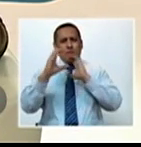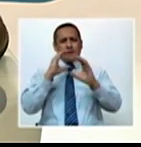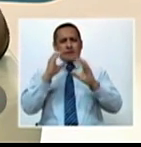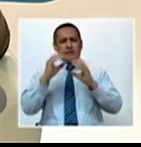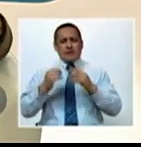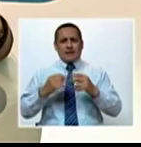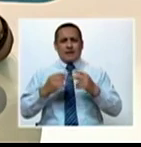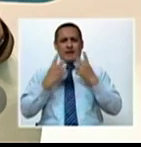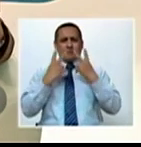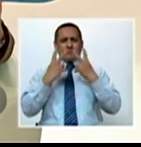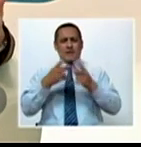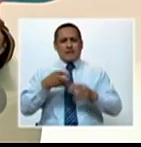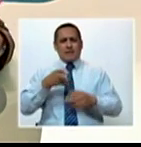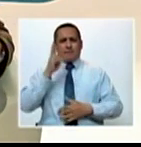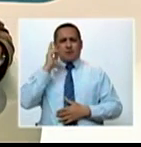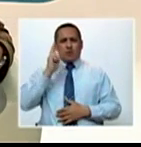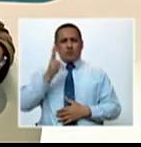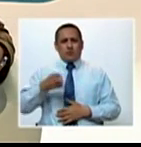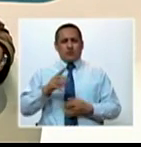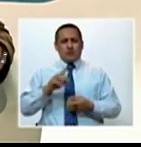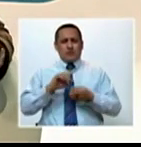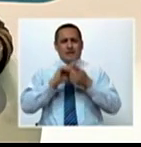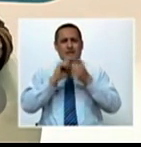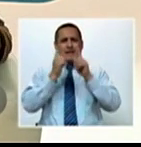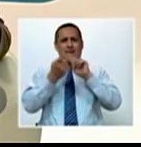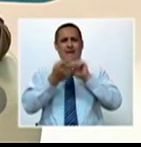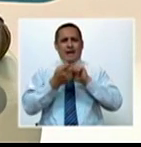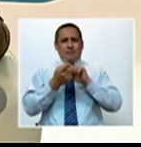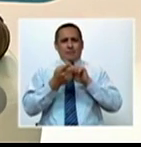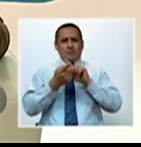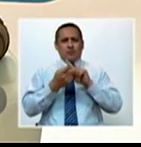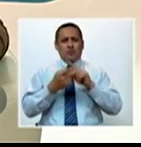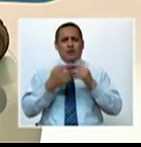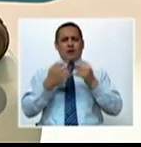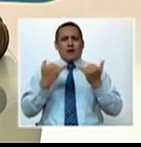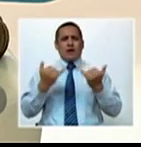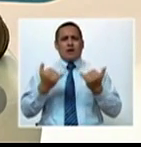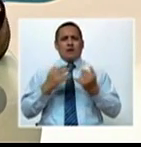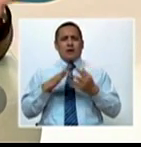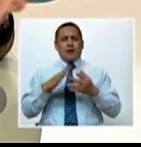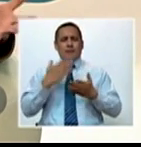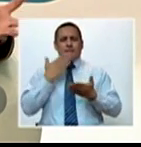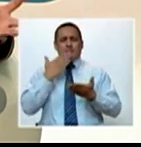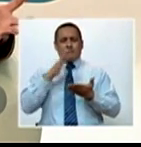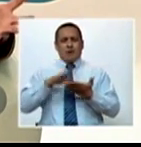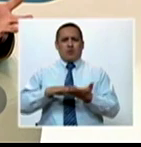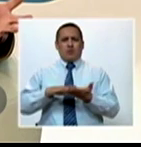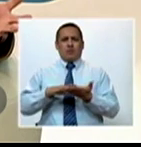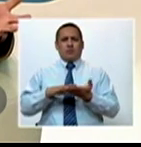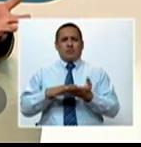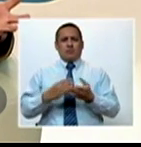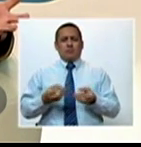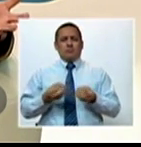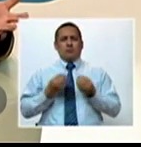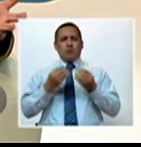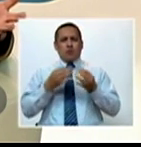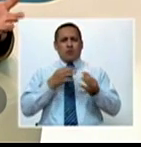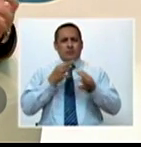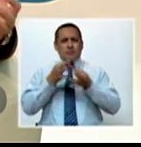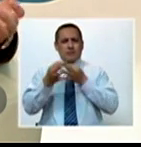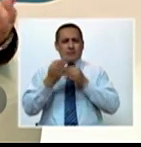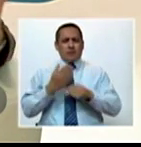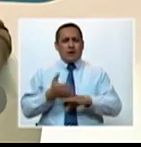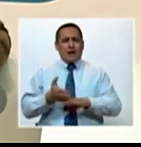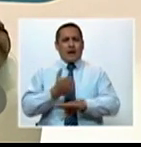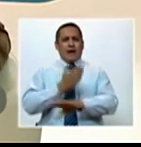reforma en peor. Ya un poco que habíamos comentado de que iba